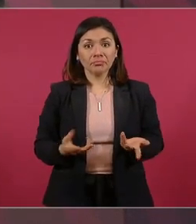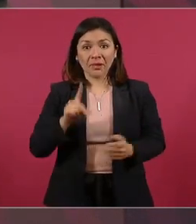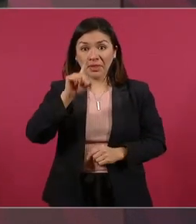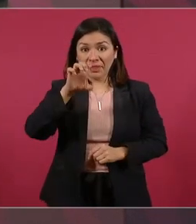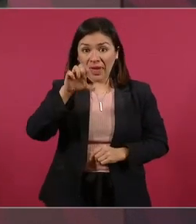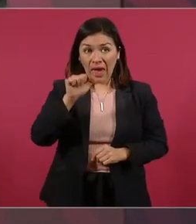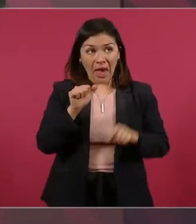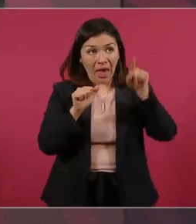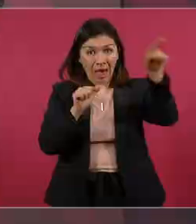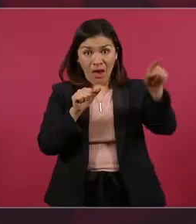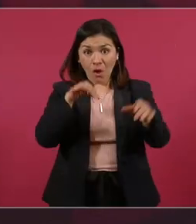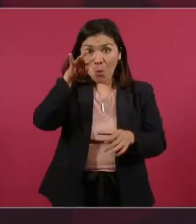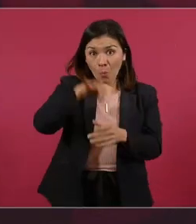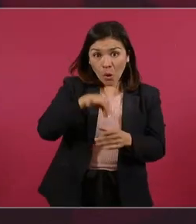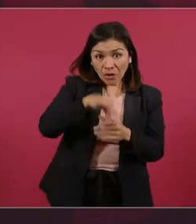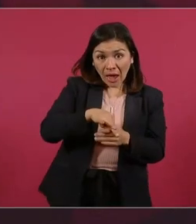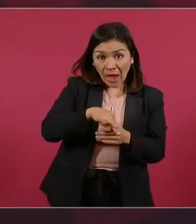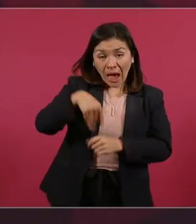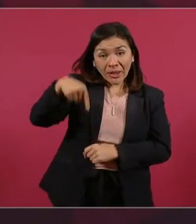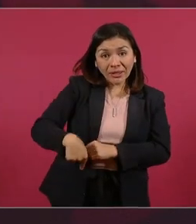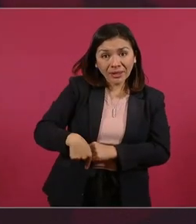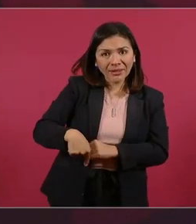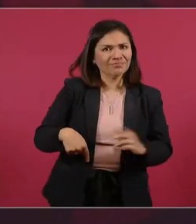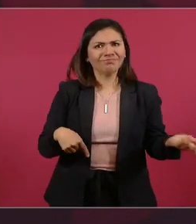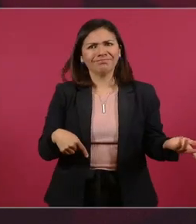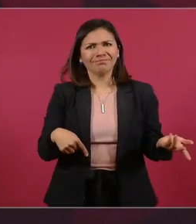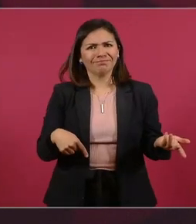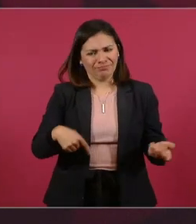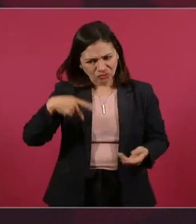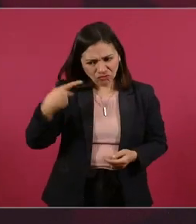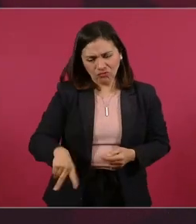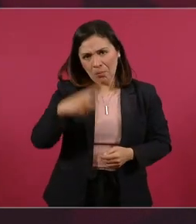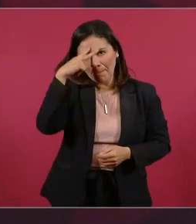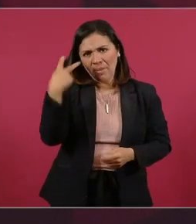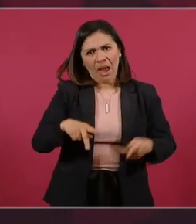DEA, van a ser los mexicanos